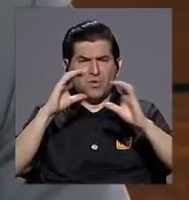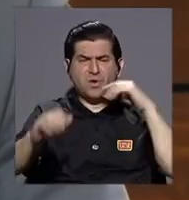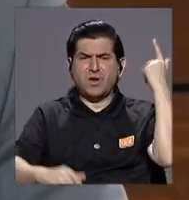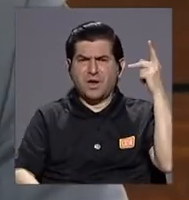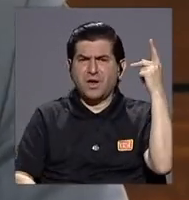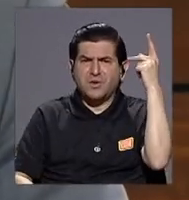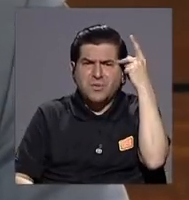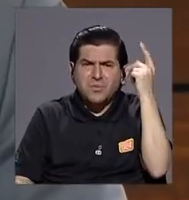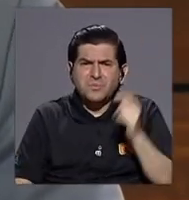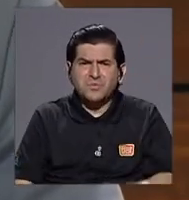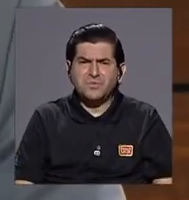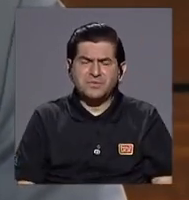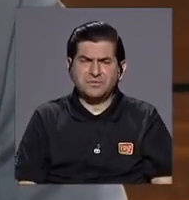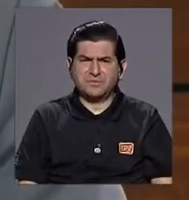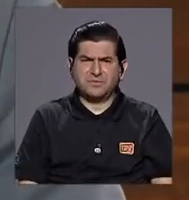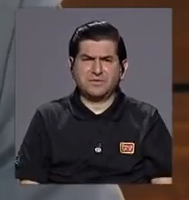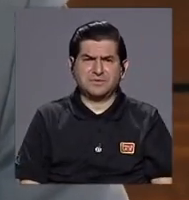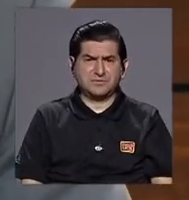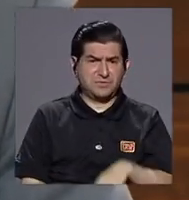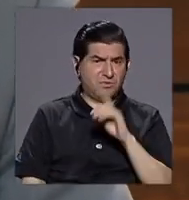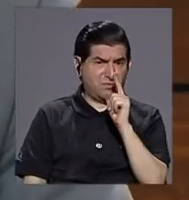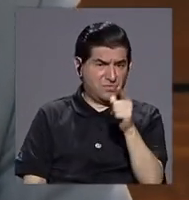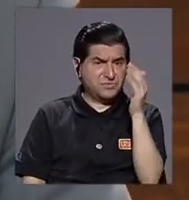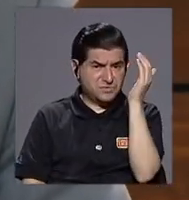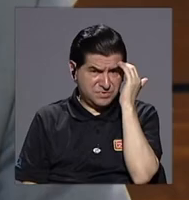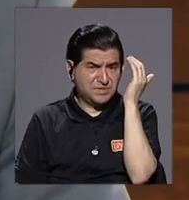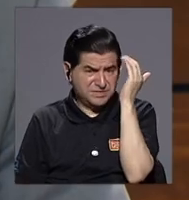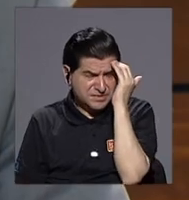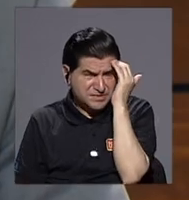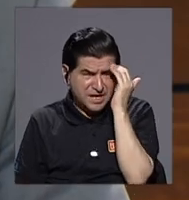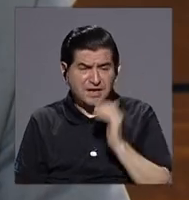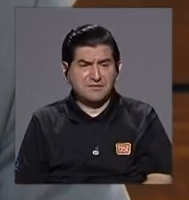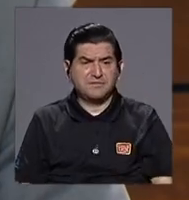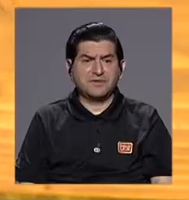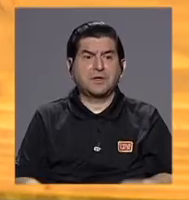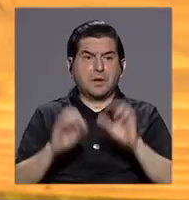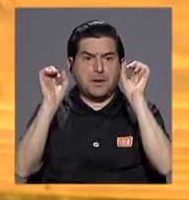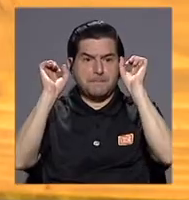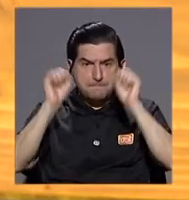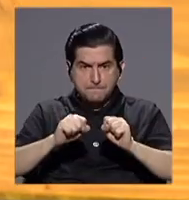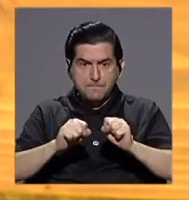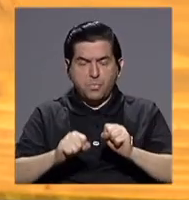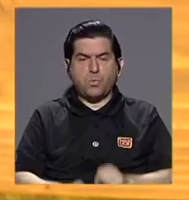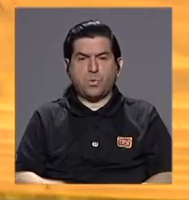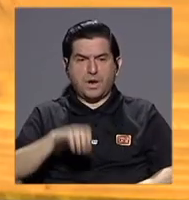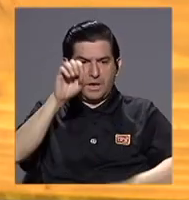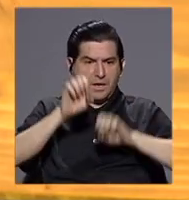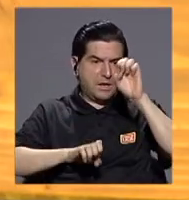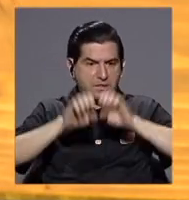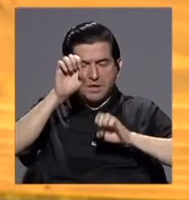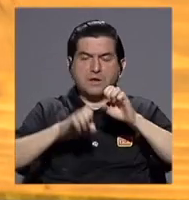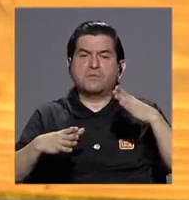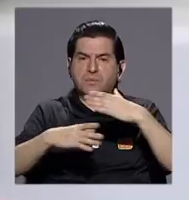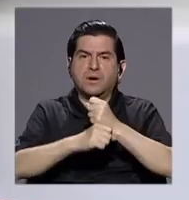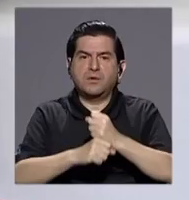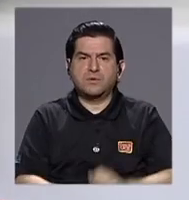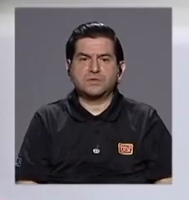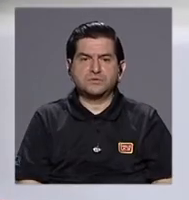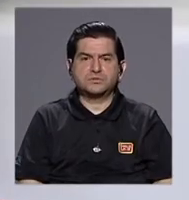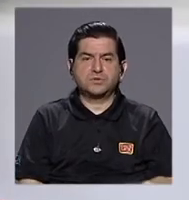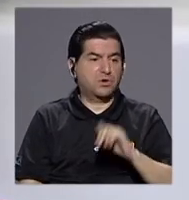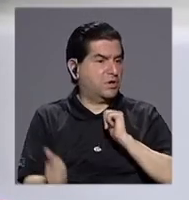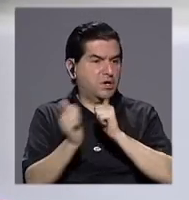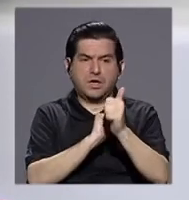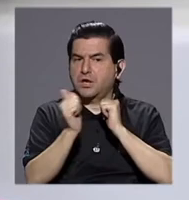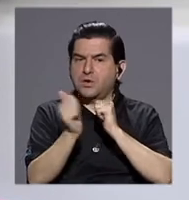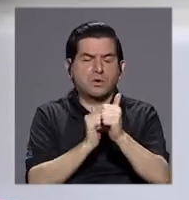política que usted que sabe de eso podría totalmente dar una evaluación y le aseguro que no pasa el examen.